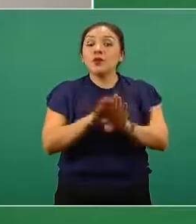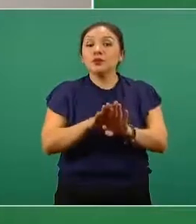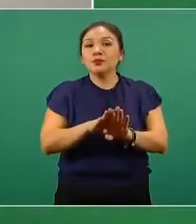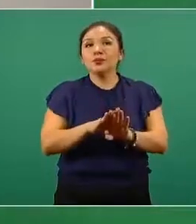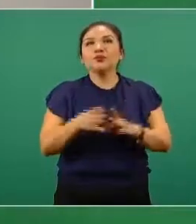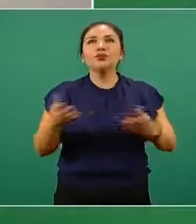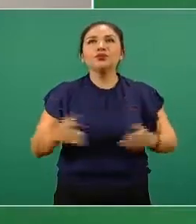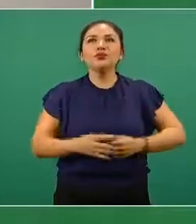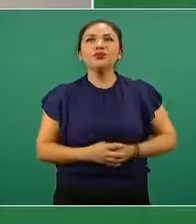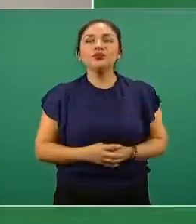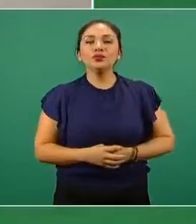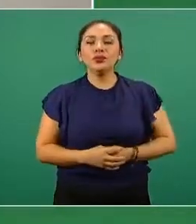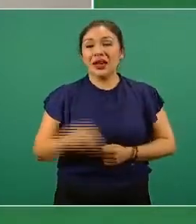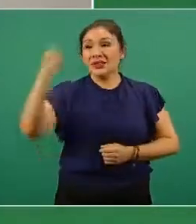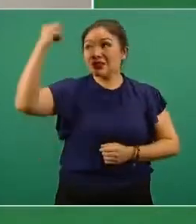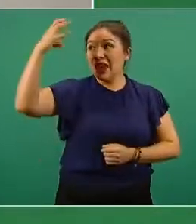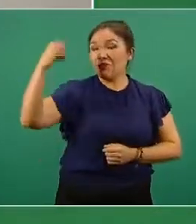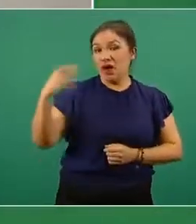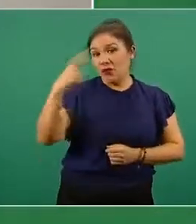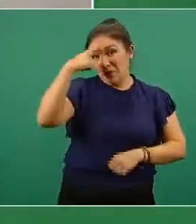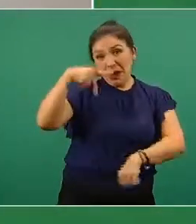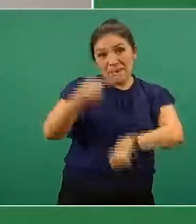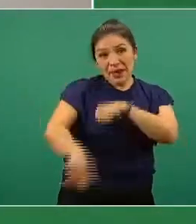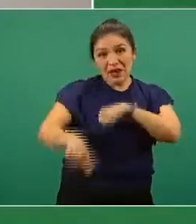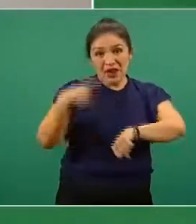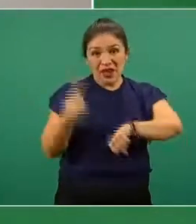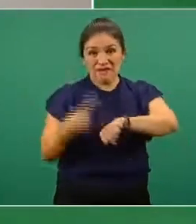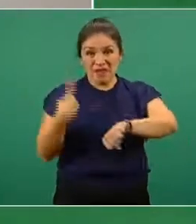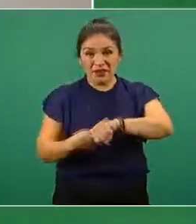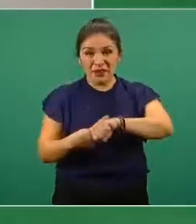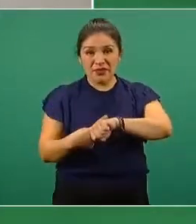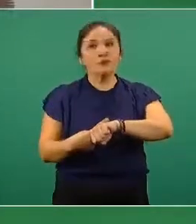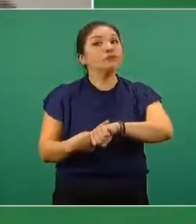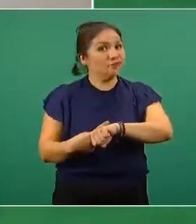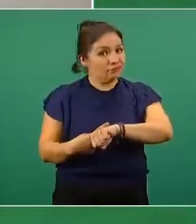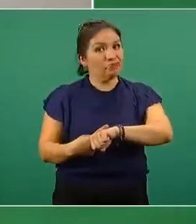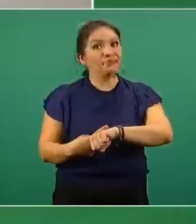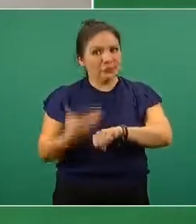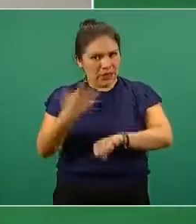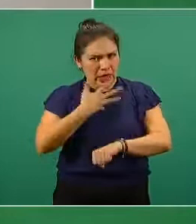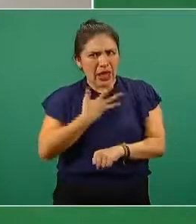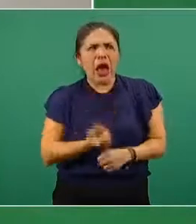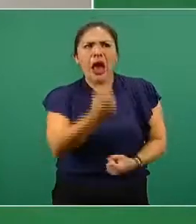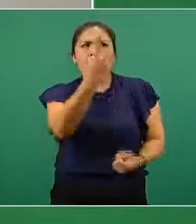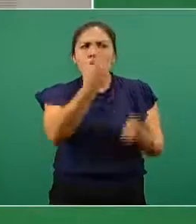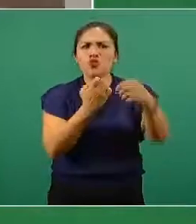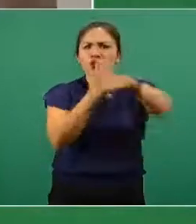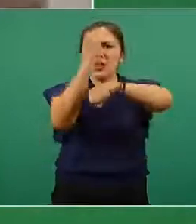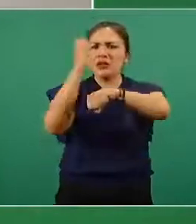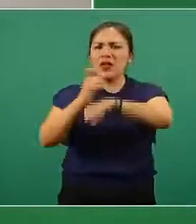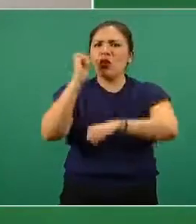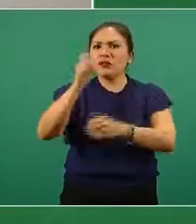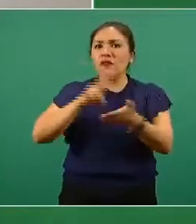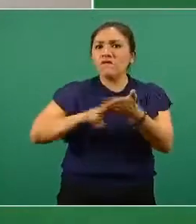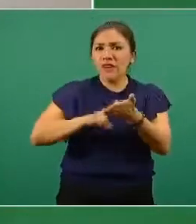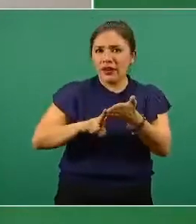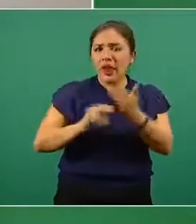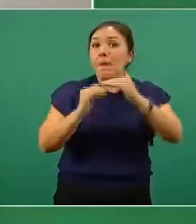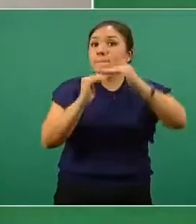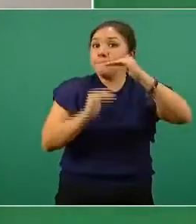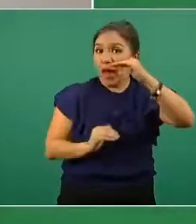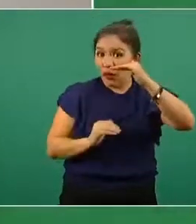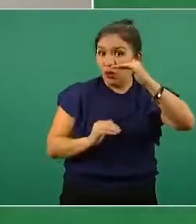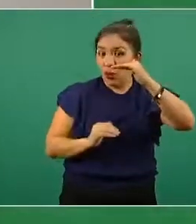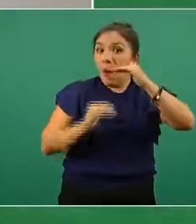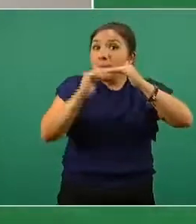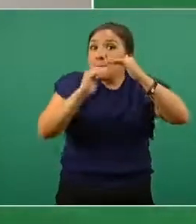al semáforo de riesgo epidémico, ¿no? Están algunos estados en verde, es riesgo bajo, pero